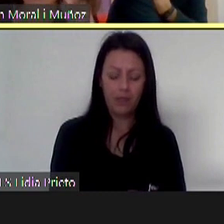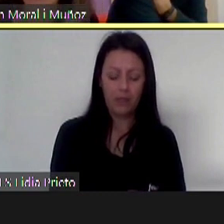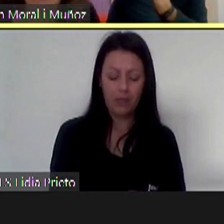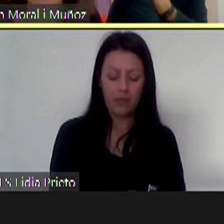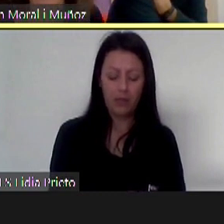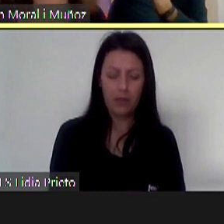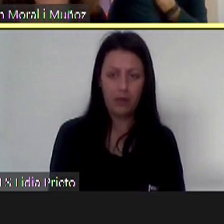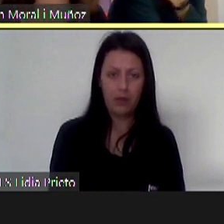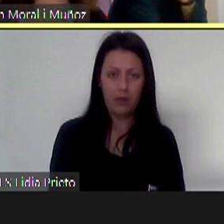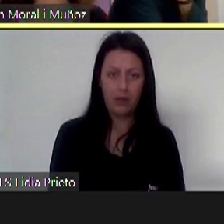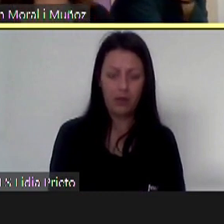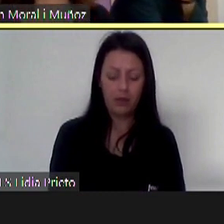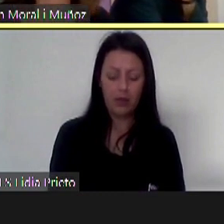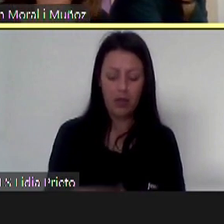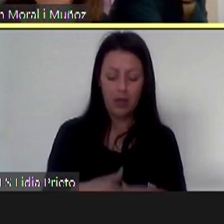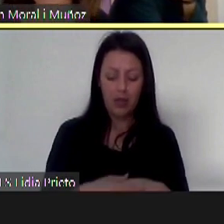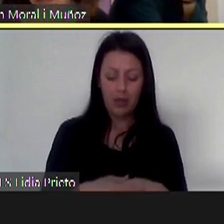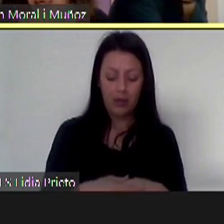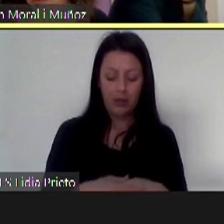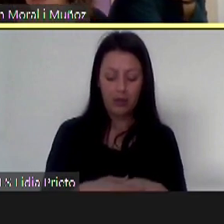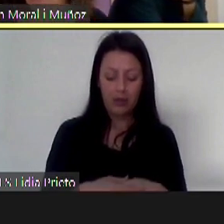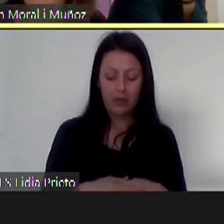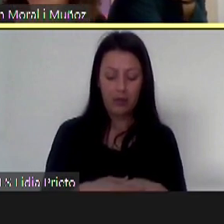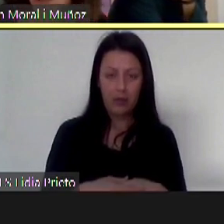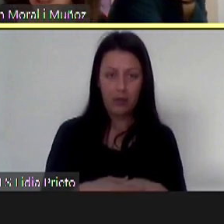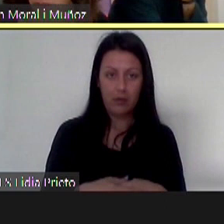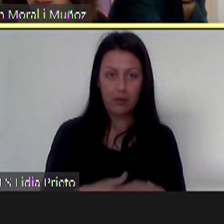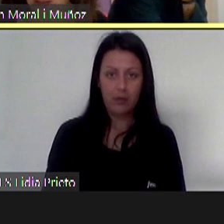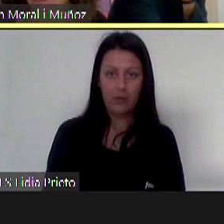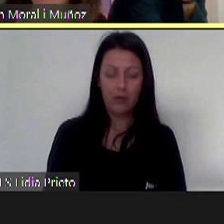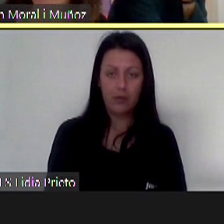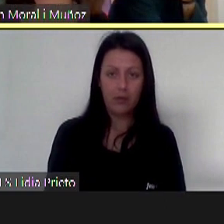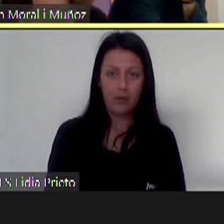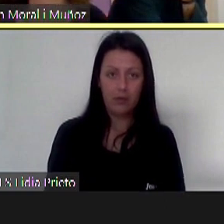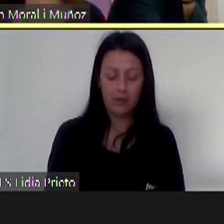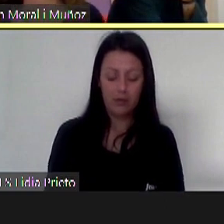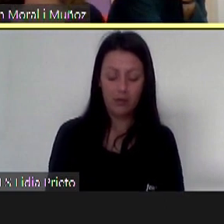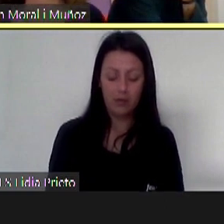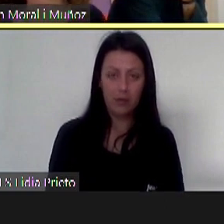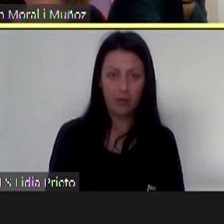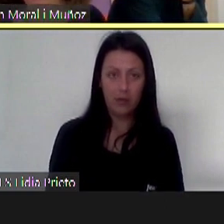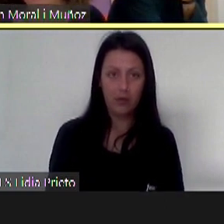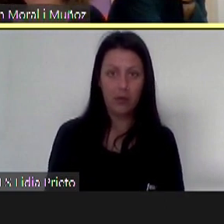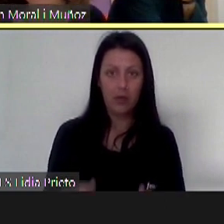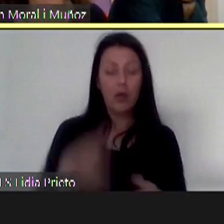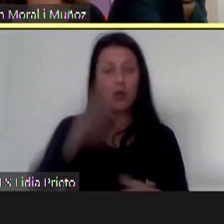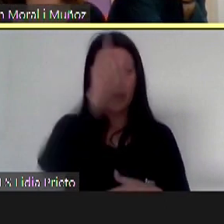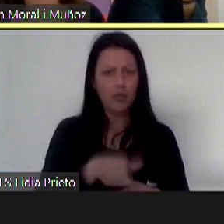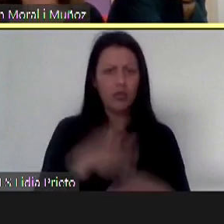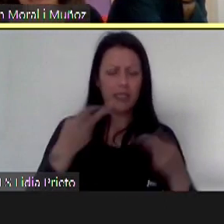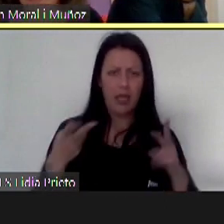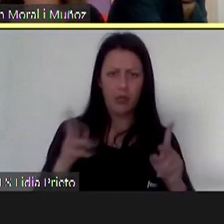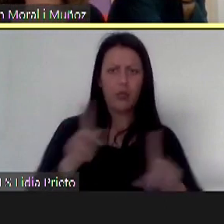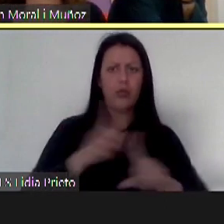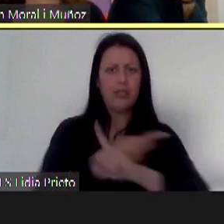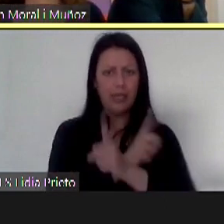a lo imprescindible. Establecer límites. Si una persona está en principio de agitación, por estar